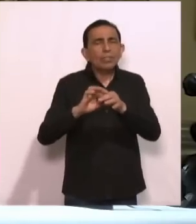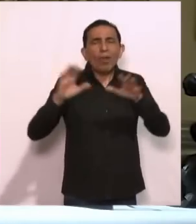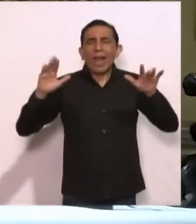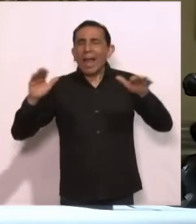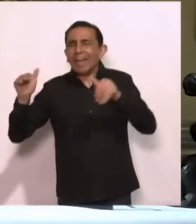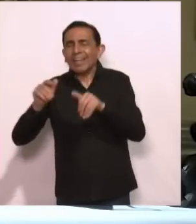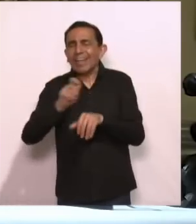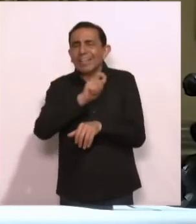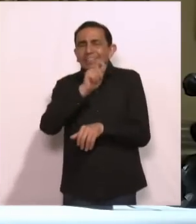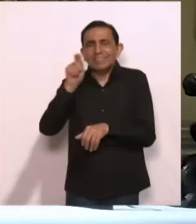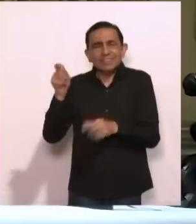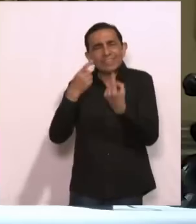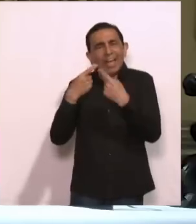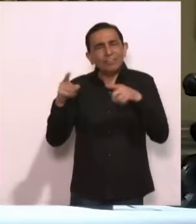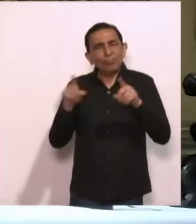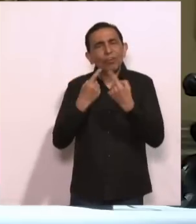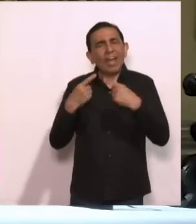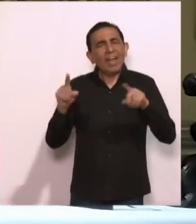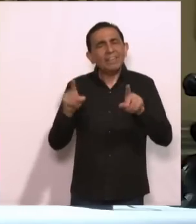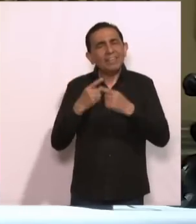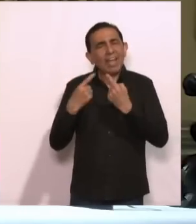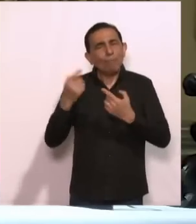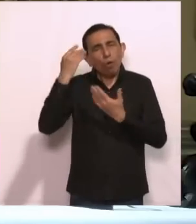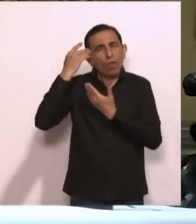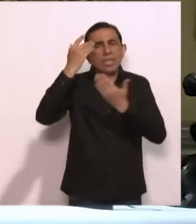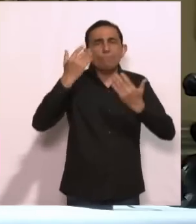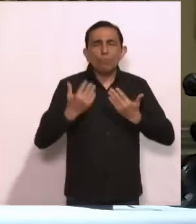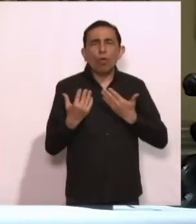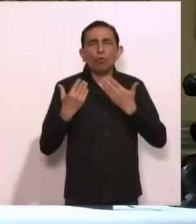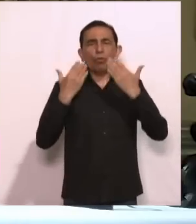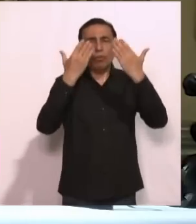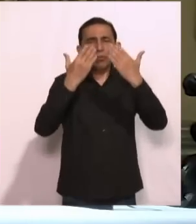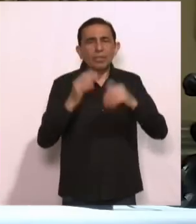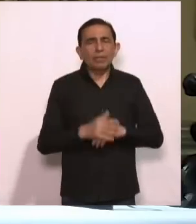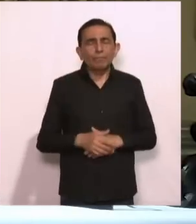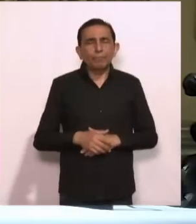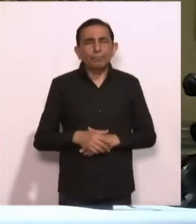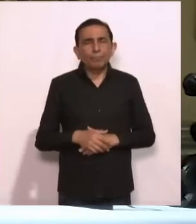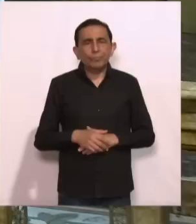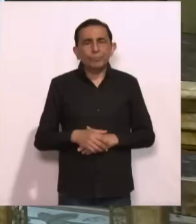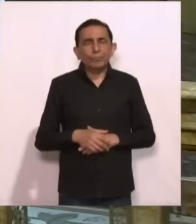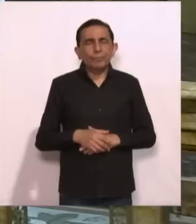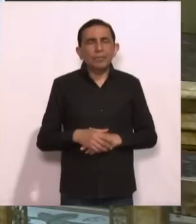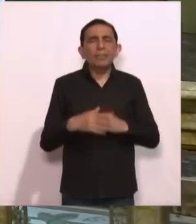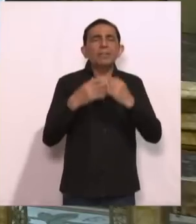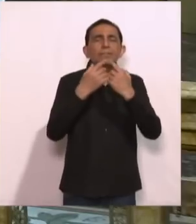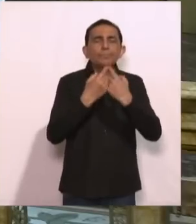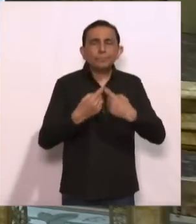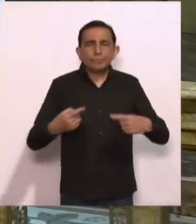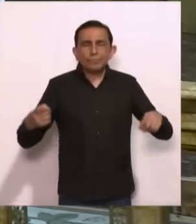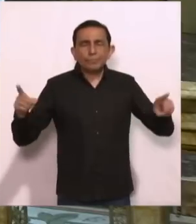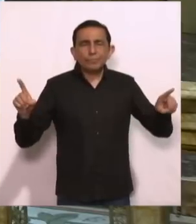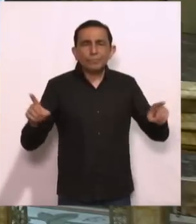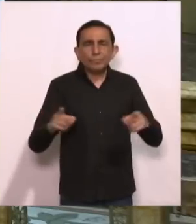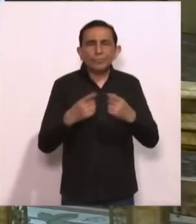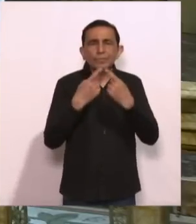y a los santos, cantamos a una voz el himno de tu gloria. Santo, santo,